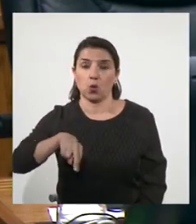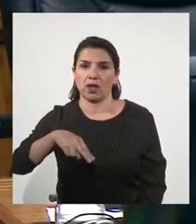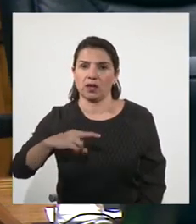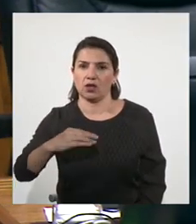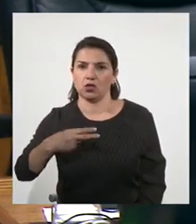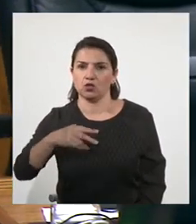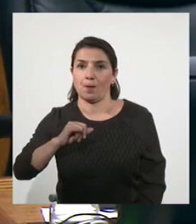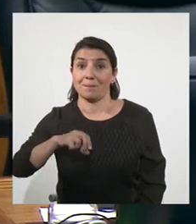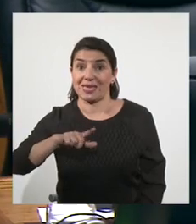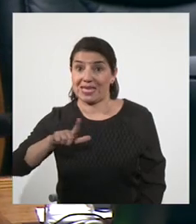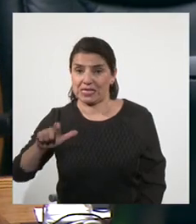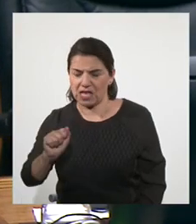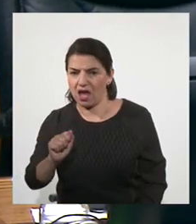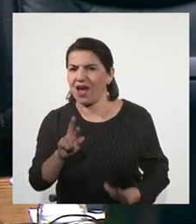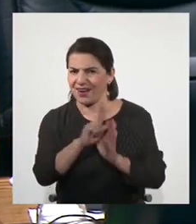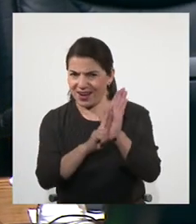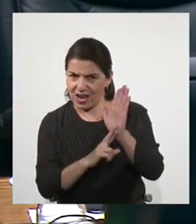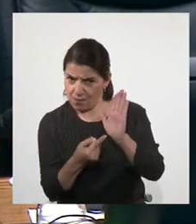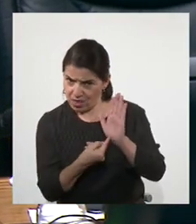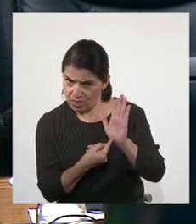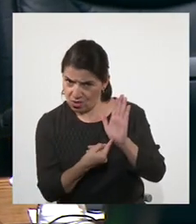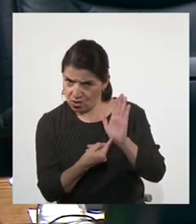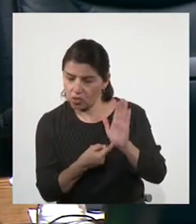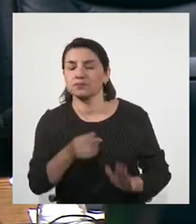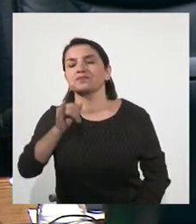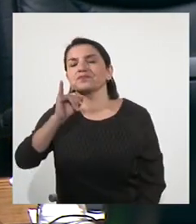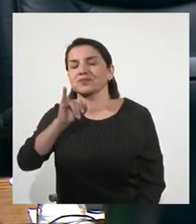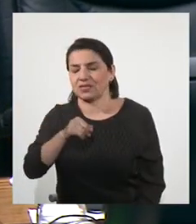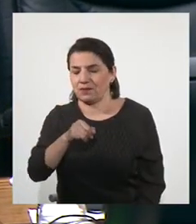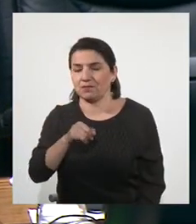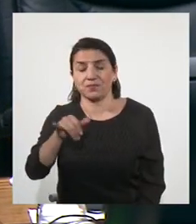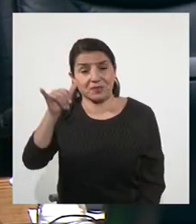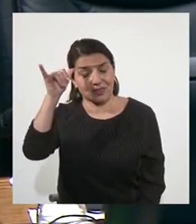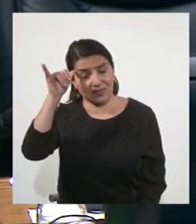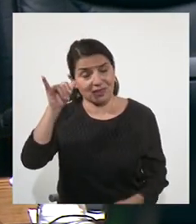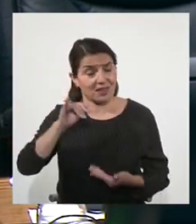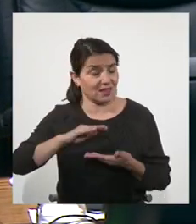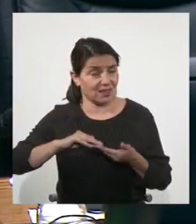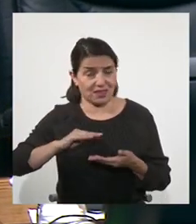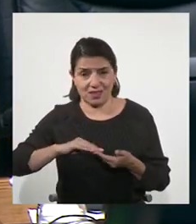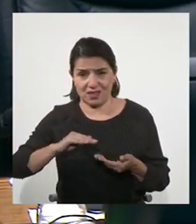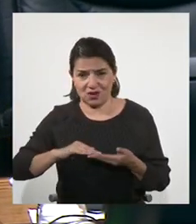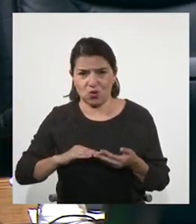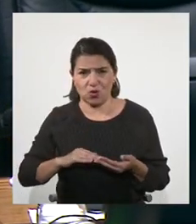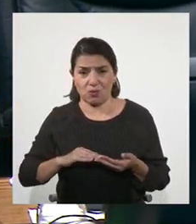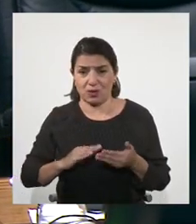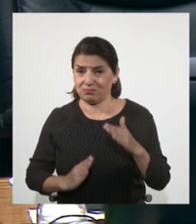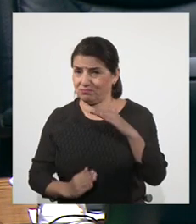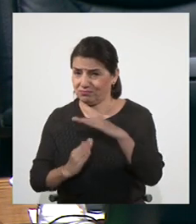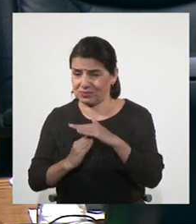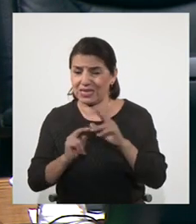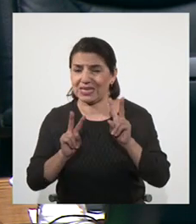Sí, disculpe, Presidenta, que hago un punto respecto de la discusión acá.